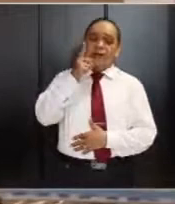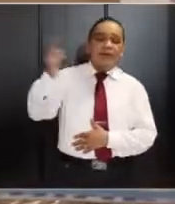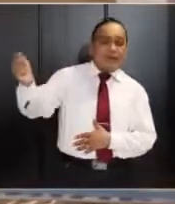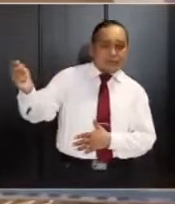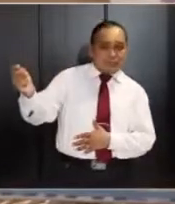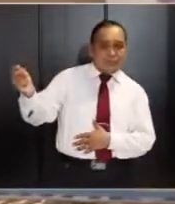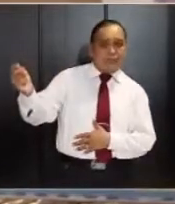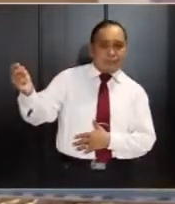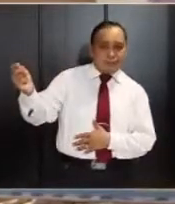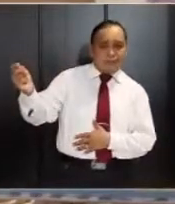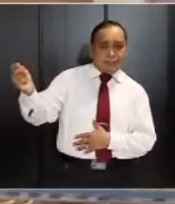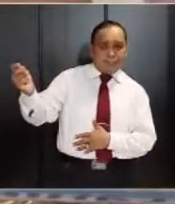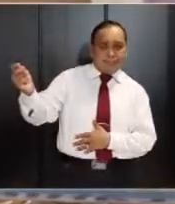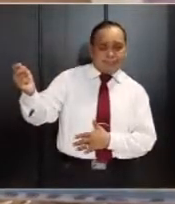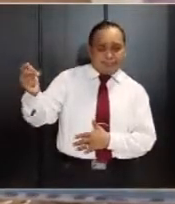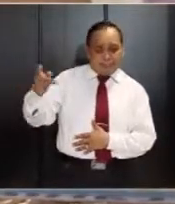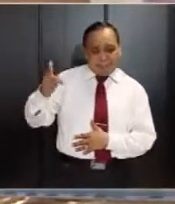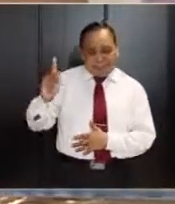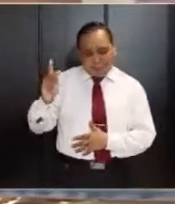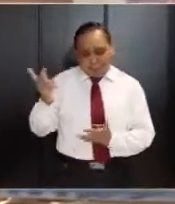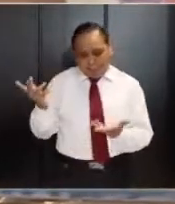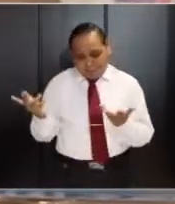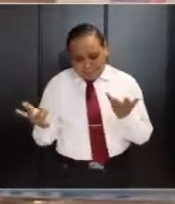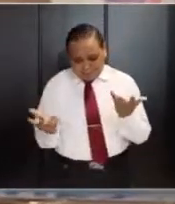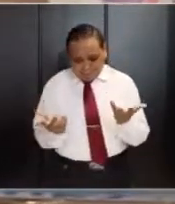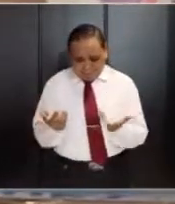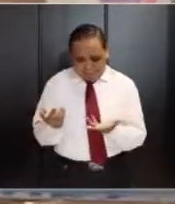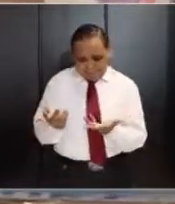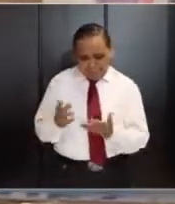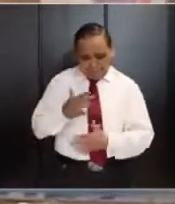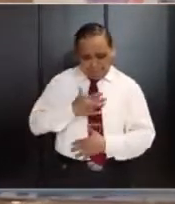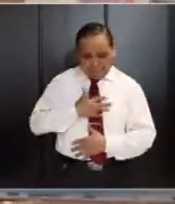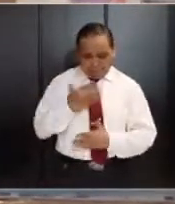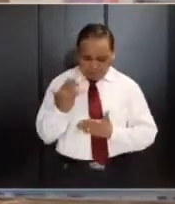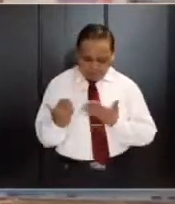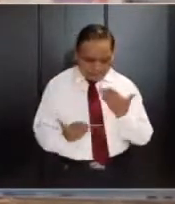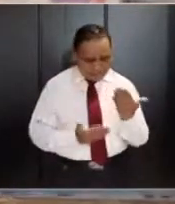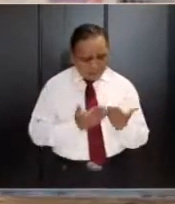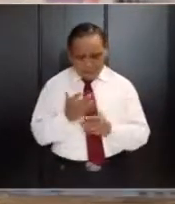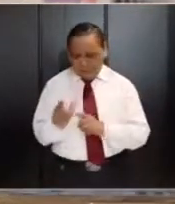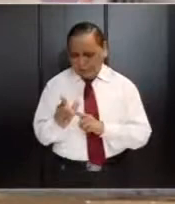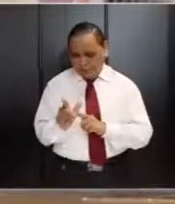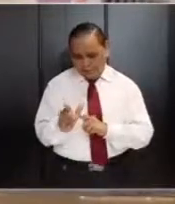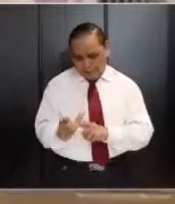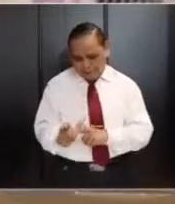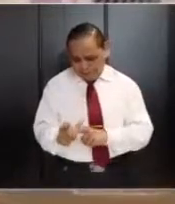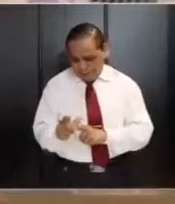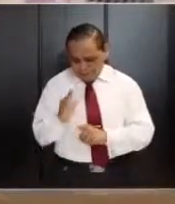tiempo, que no me podía dar, seguir estudiando.